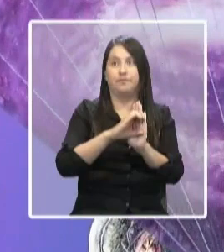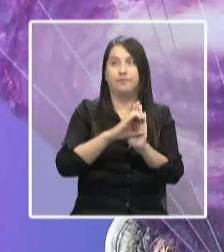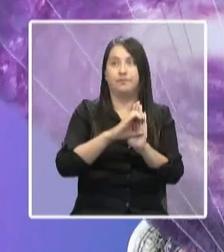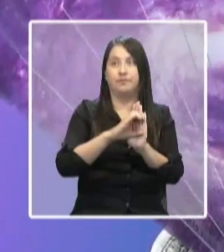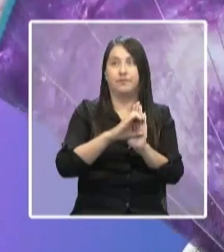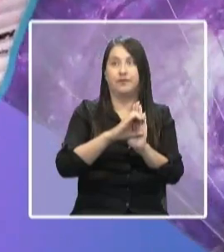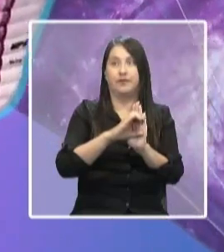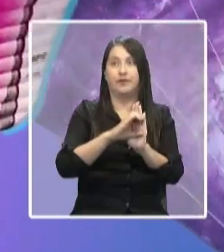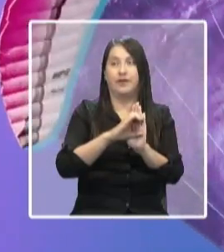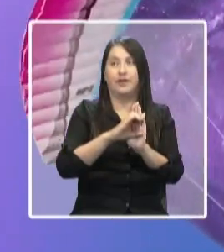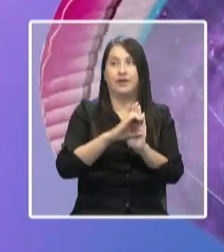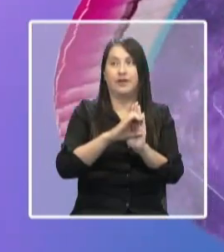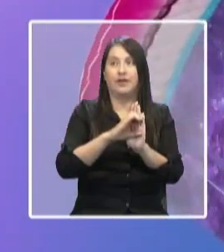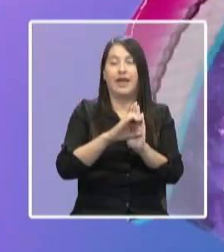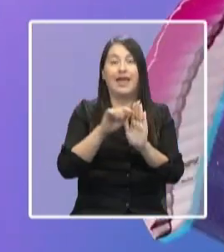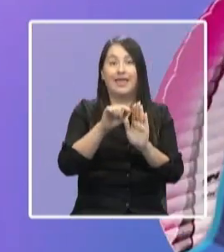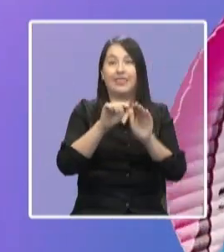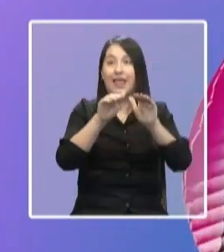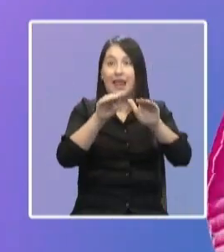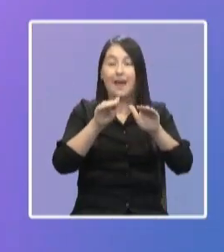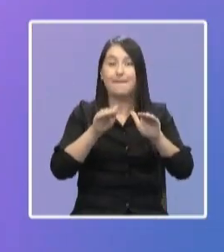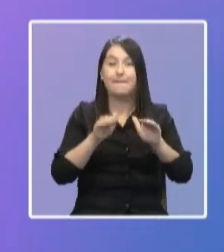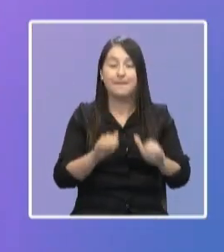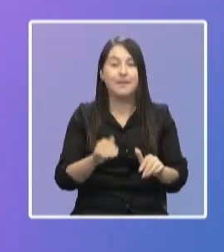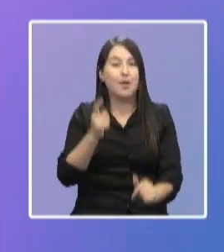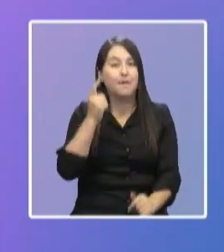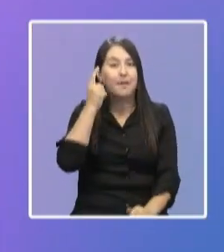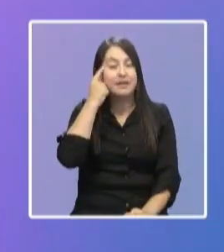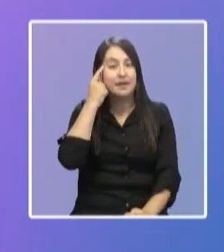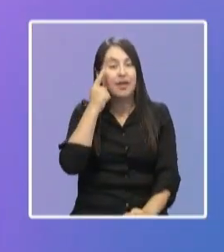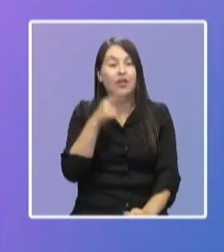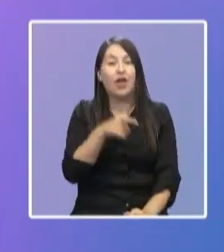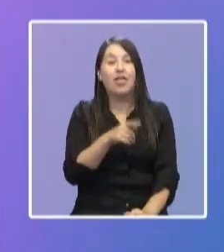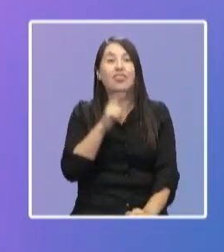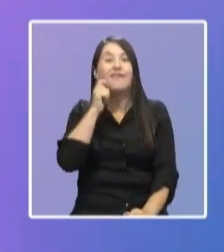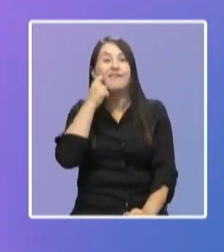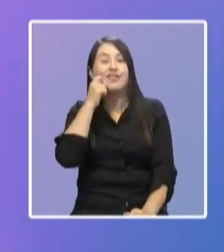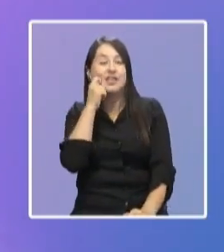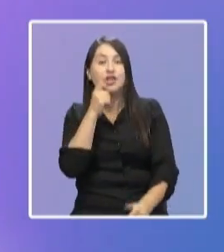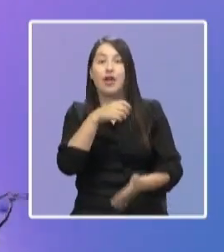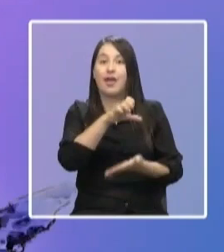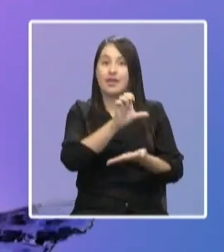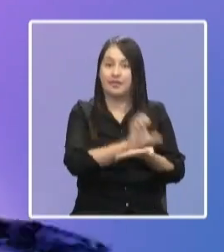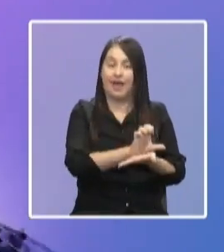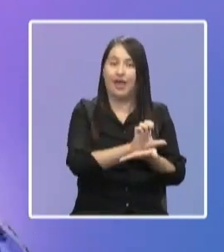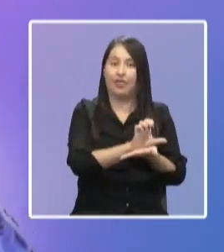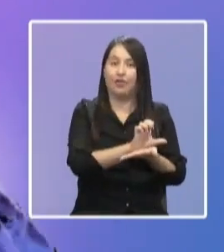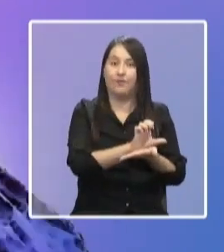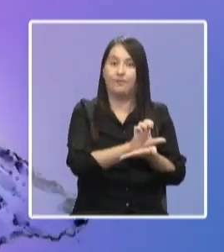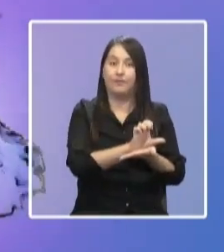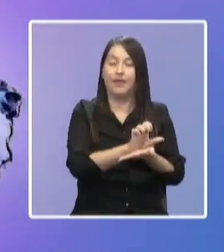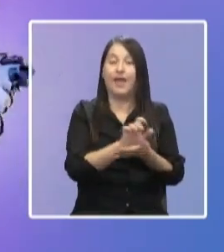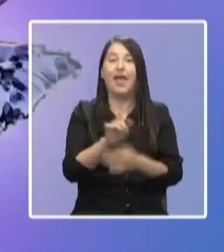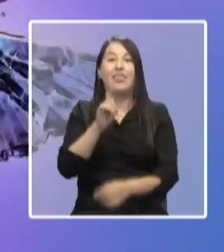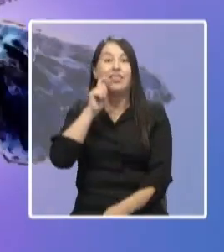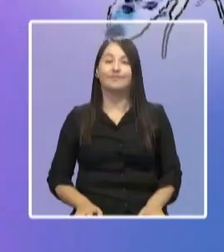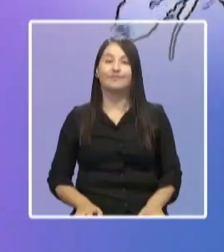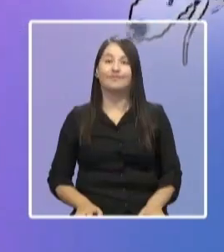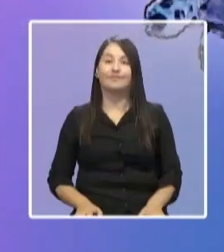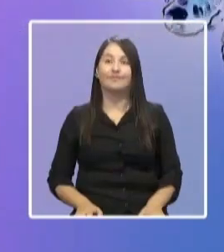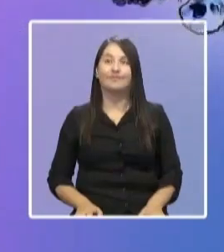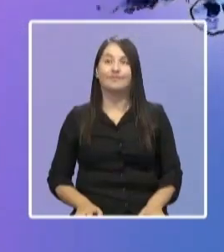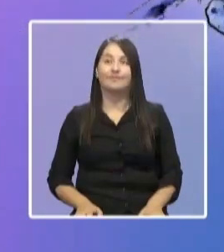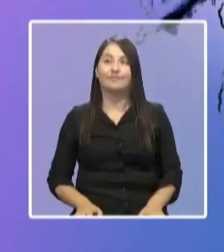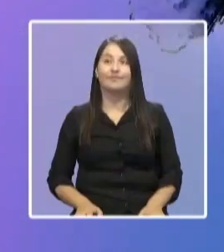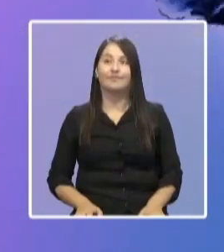desde la concepción misma, desde la definición del Estado, desde la definición de